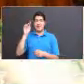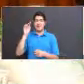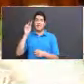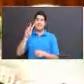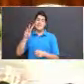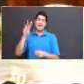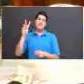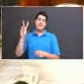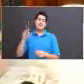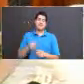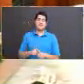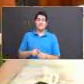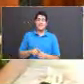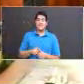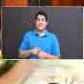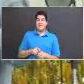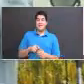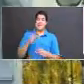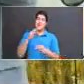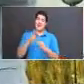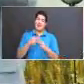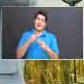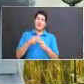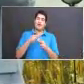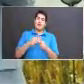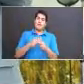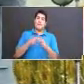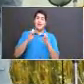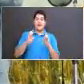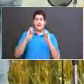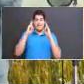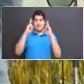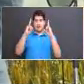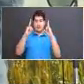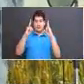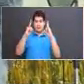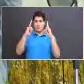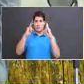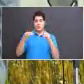USMAIL. El cuate se fue mojado y vio un rótulo que decía